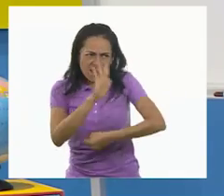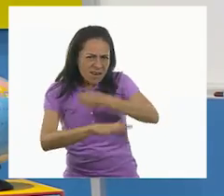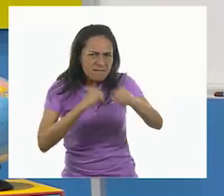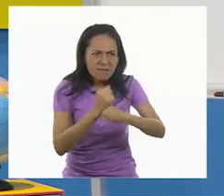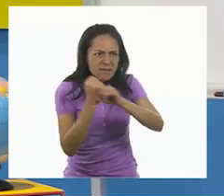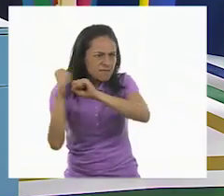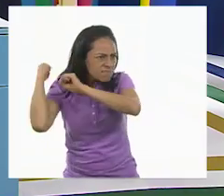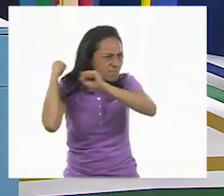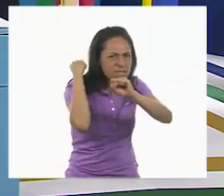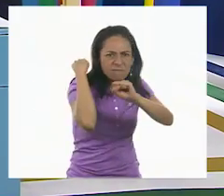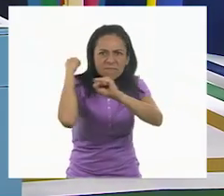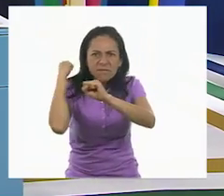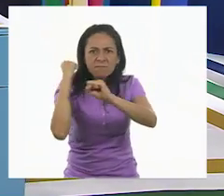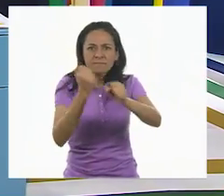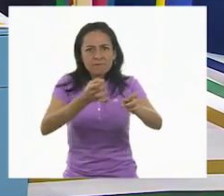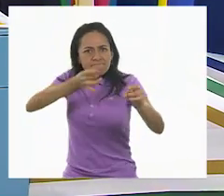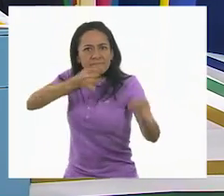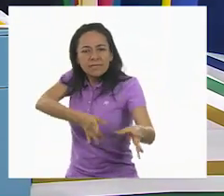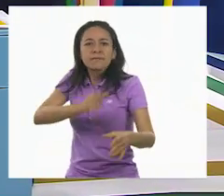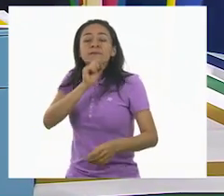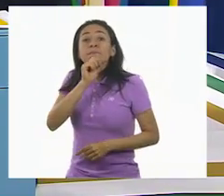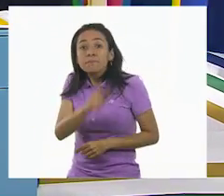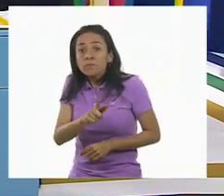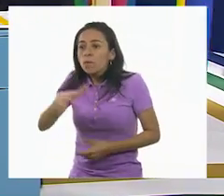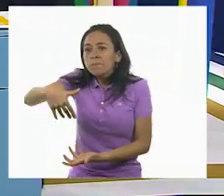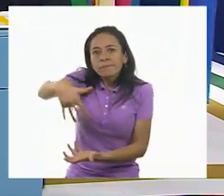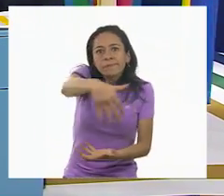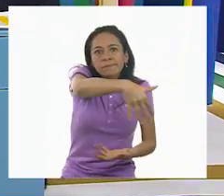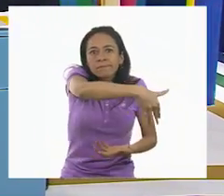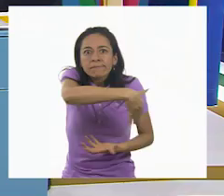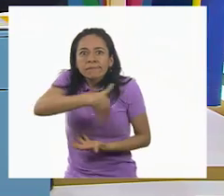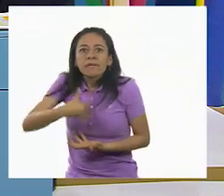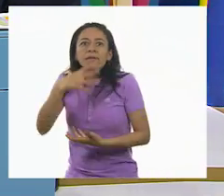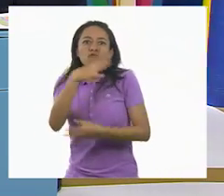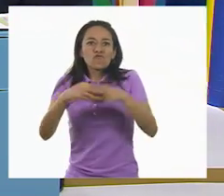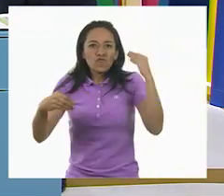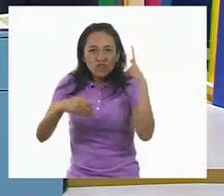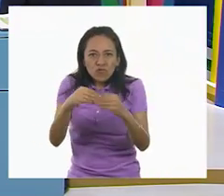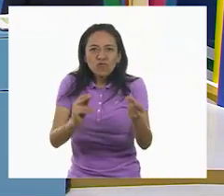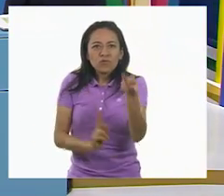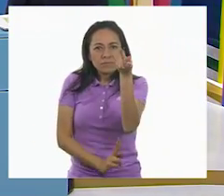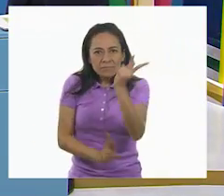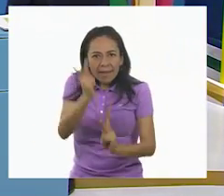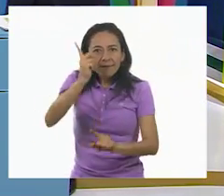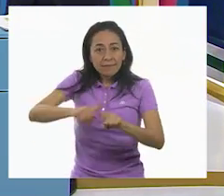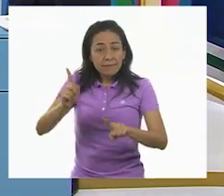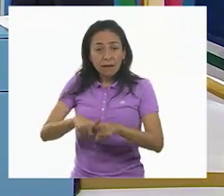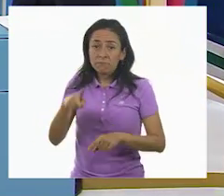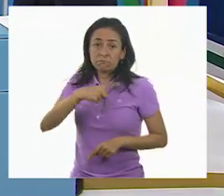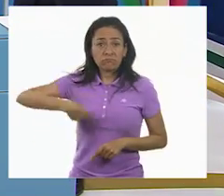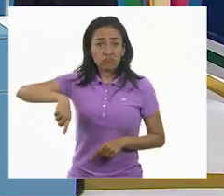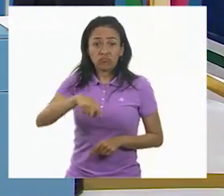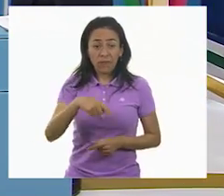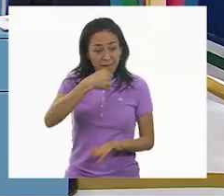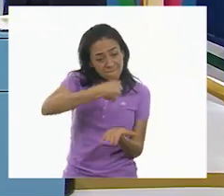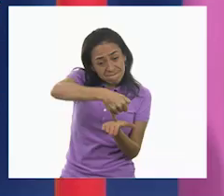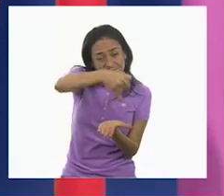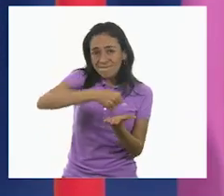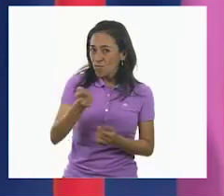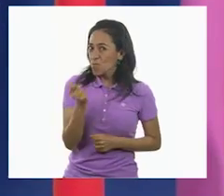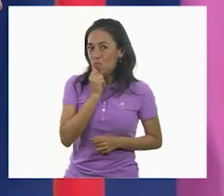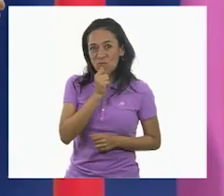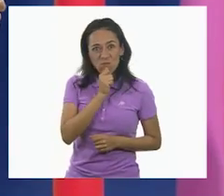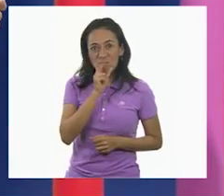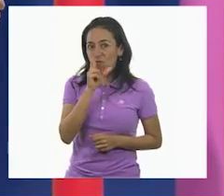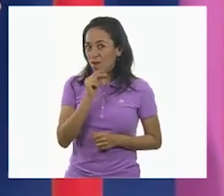No habían todavía desarrollado lo que era la agricultura. Porque además, pues ¿cómo? En esta zona difícilmente iba a ser